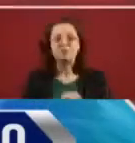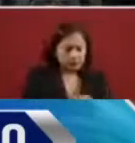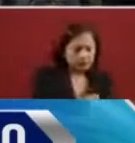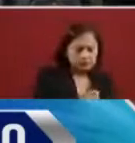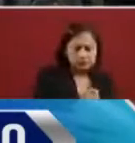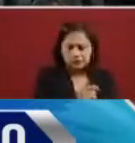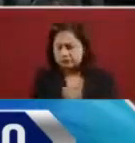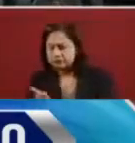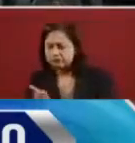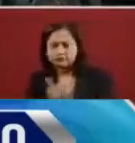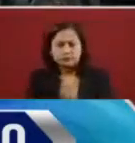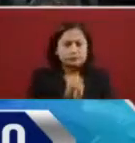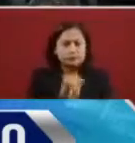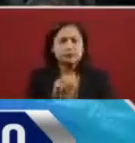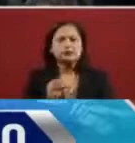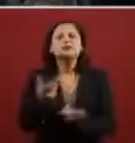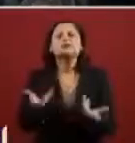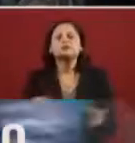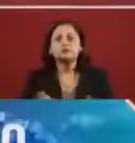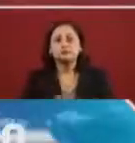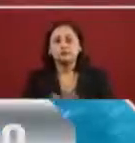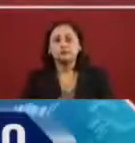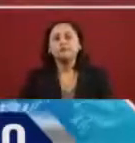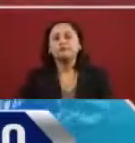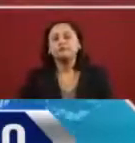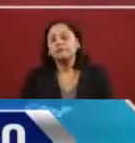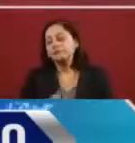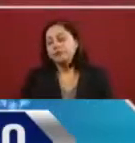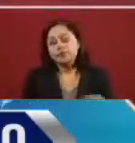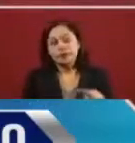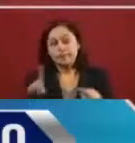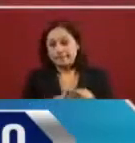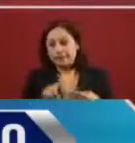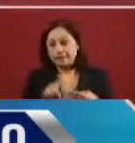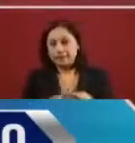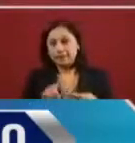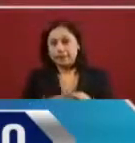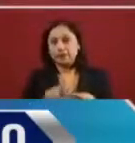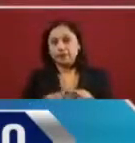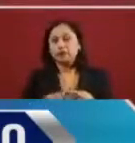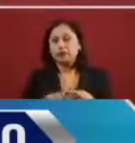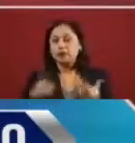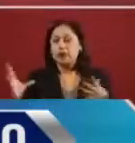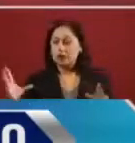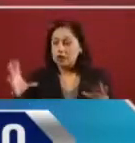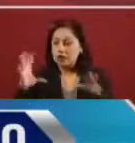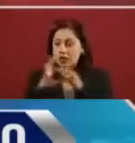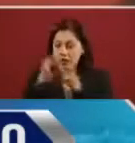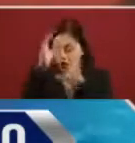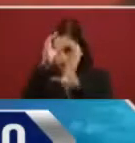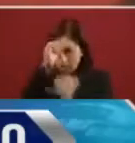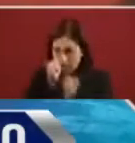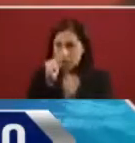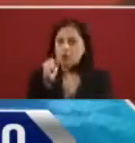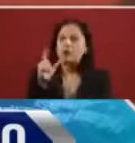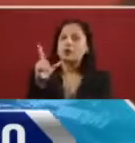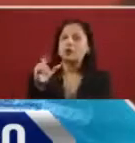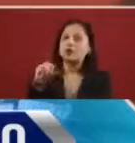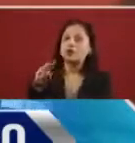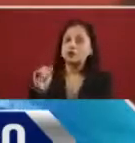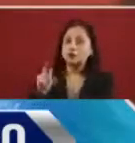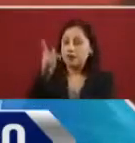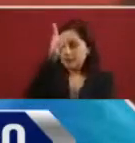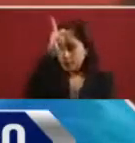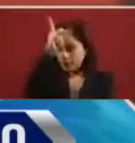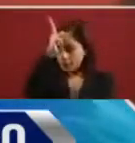Obrador. En primer lugar, la ruta que se eligió fue a través de Lima, Perú. Se pidió autorización al gobierno de ese